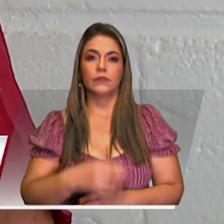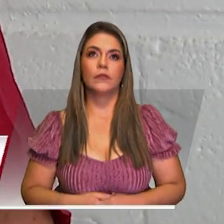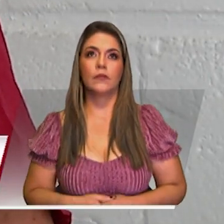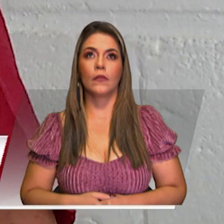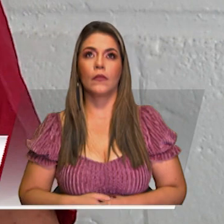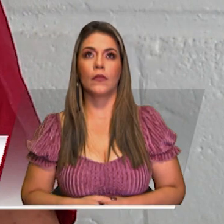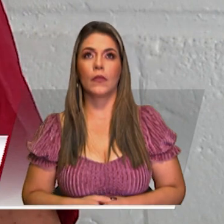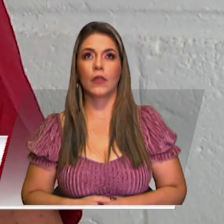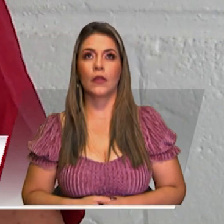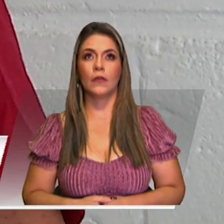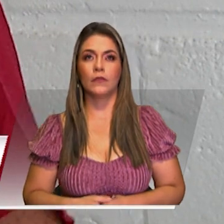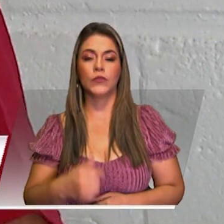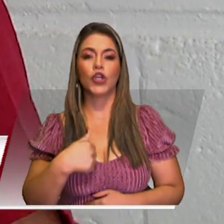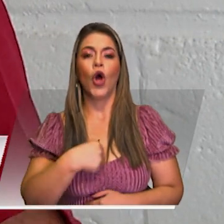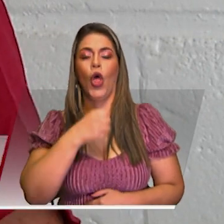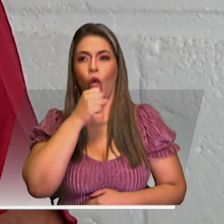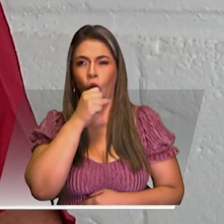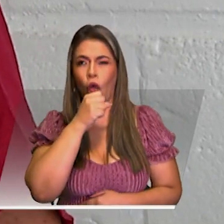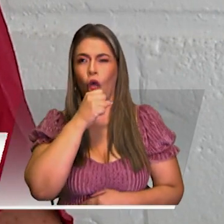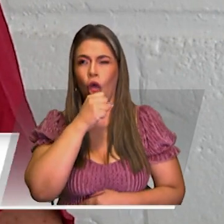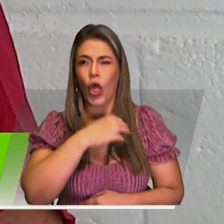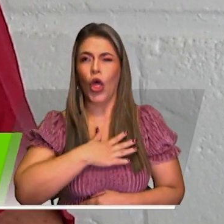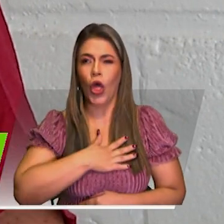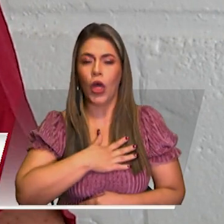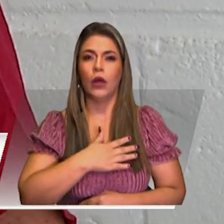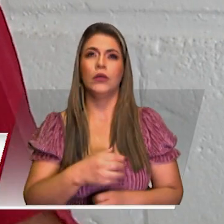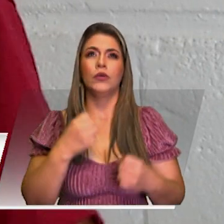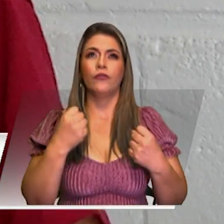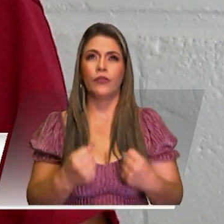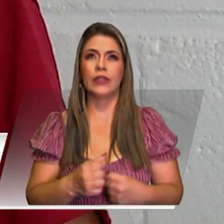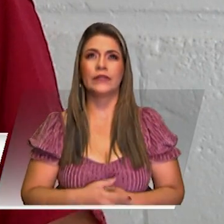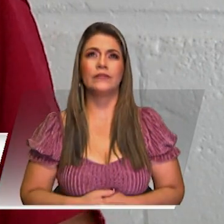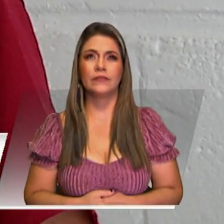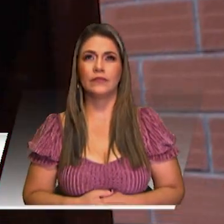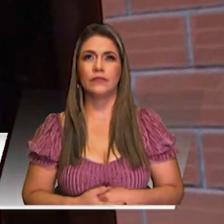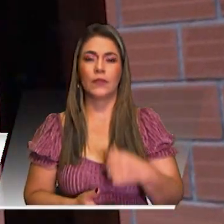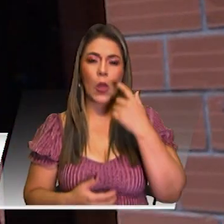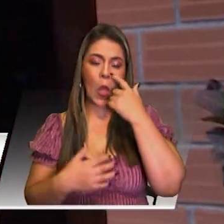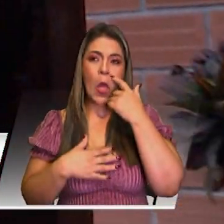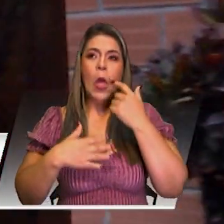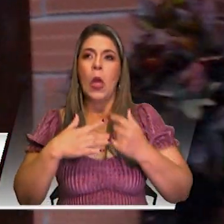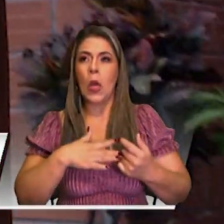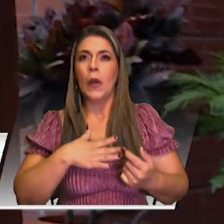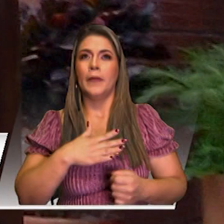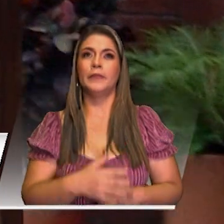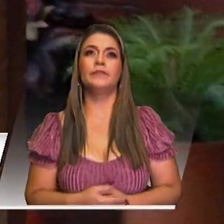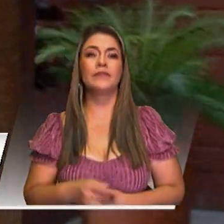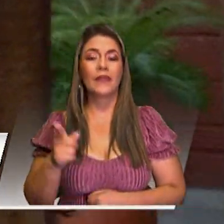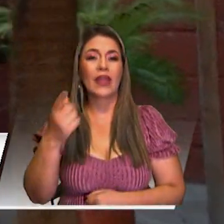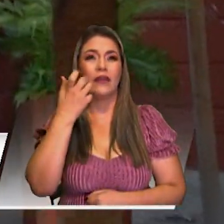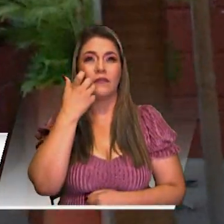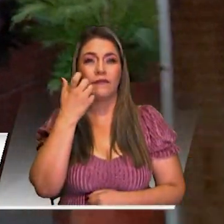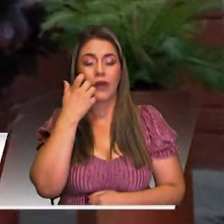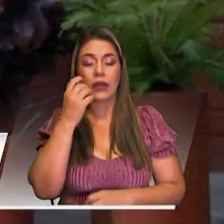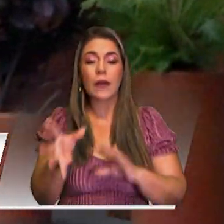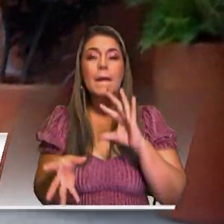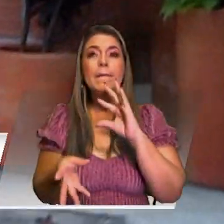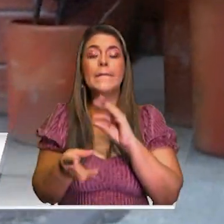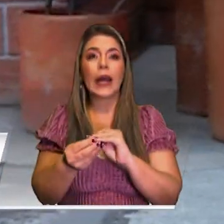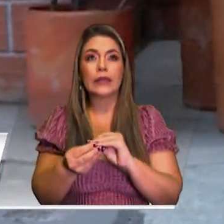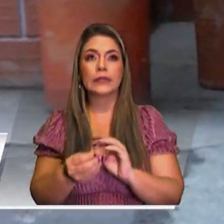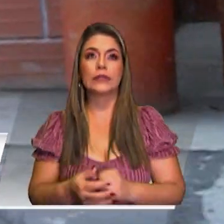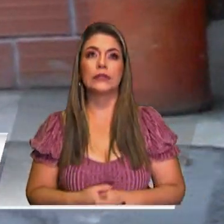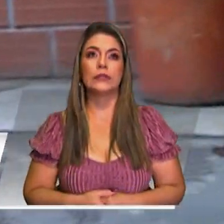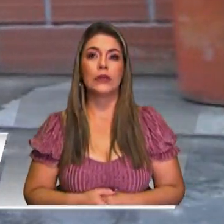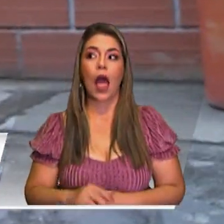problema mío es una tos seca. Cuando tosen le va más. Me aficio. A su estado de salud se le agrega la preocupación